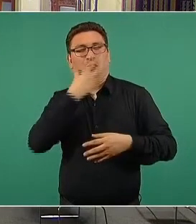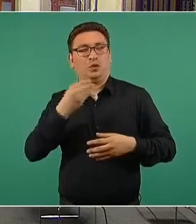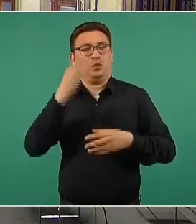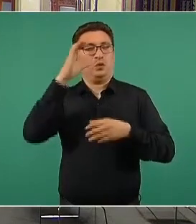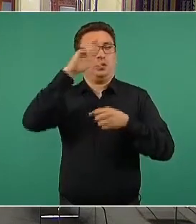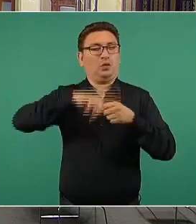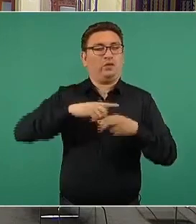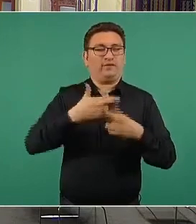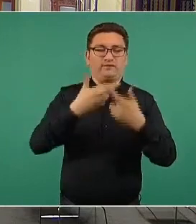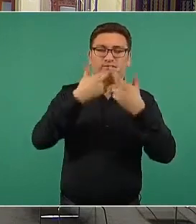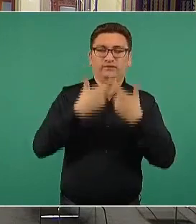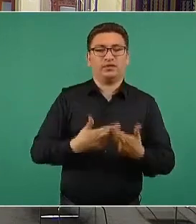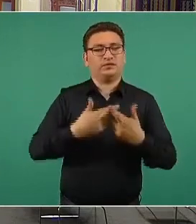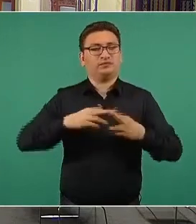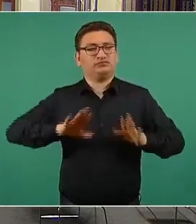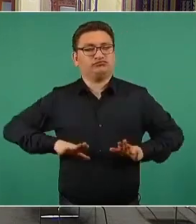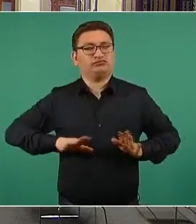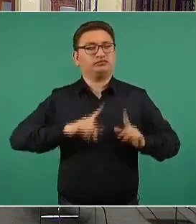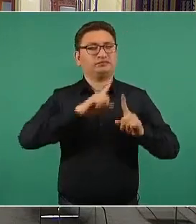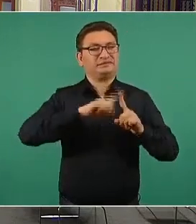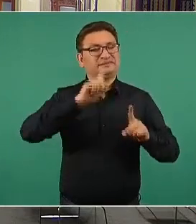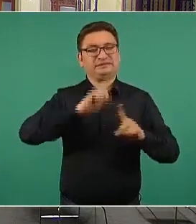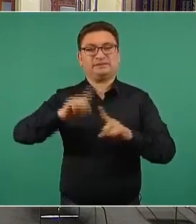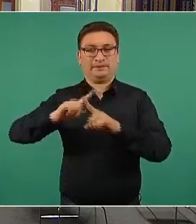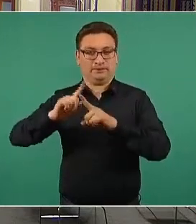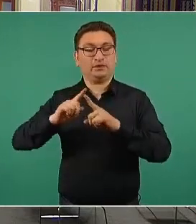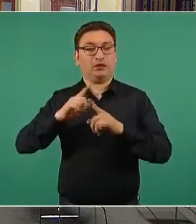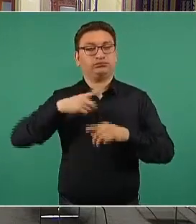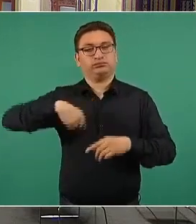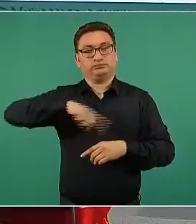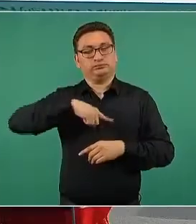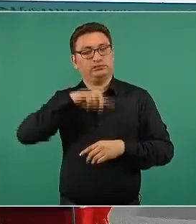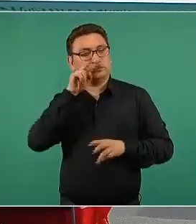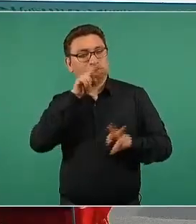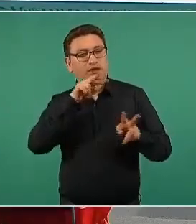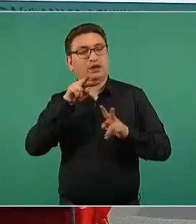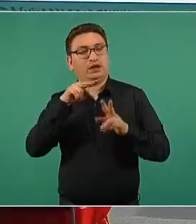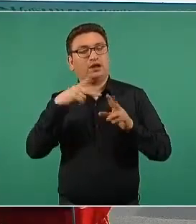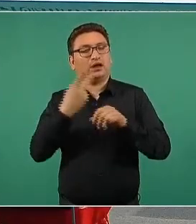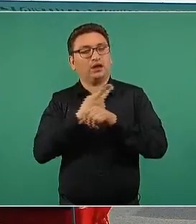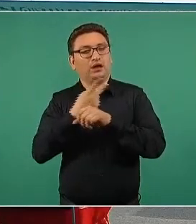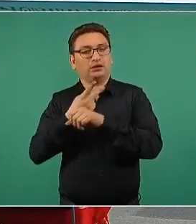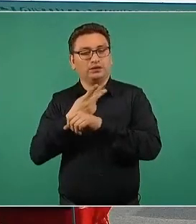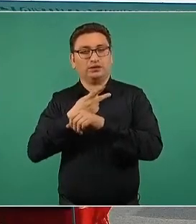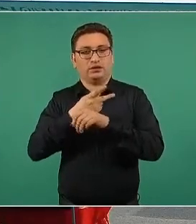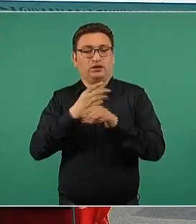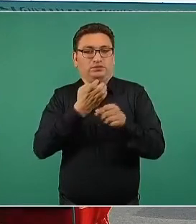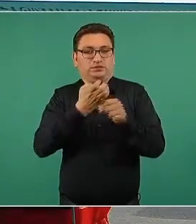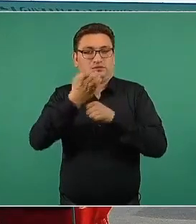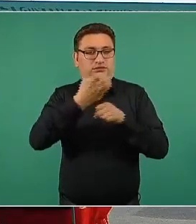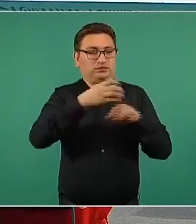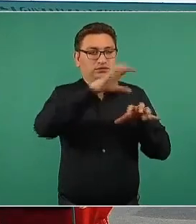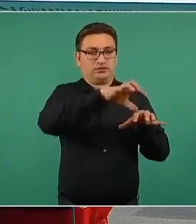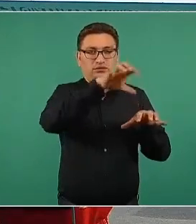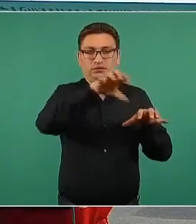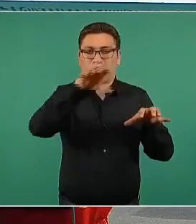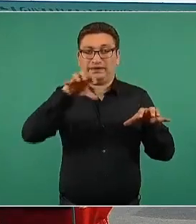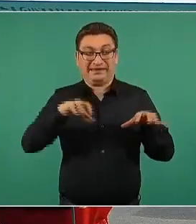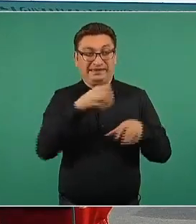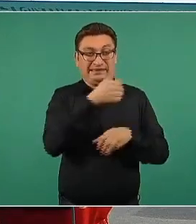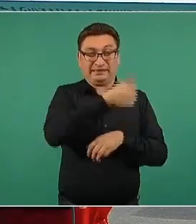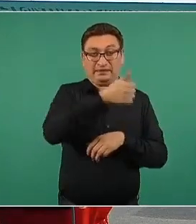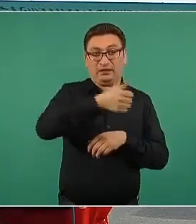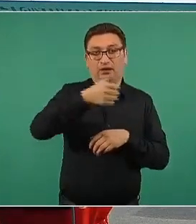cultural y diferentes comportamientos. Visualizamos también de manera específica en las entidades federativas cómo va el